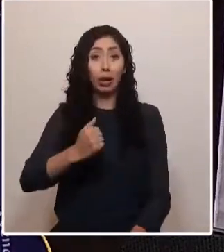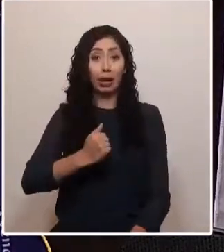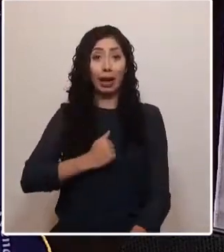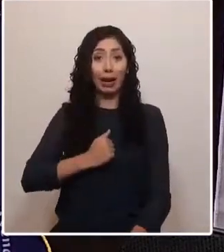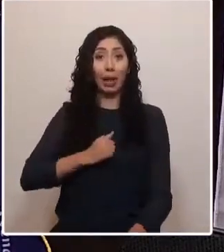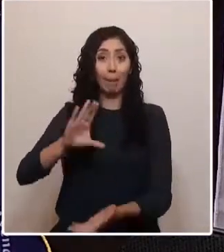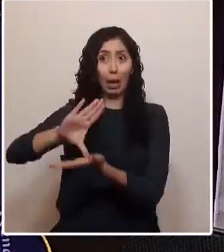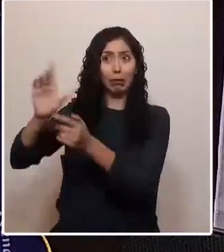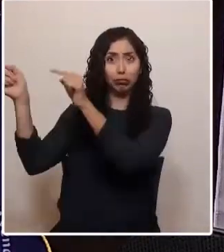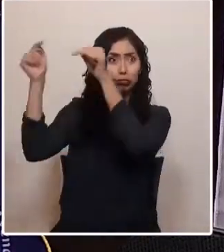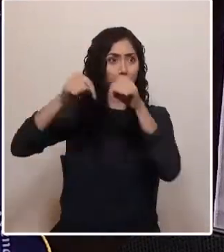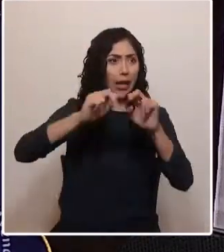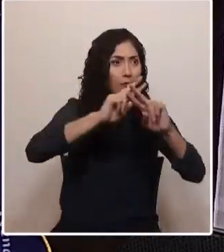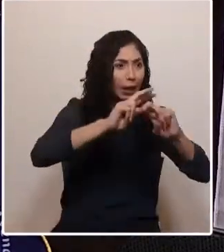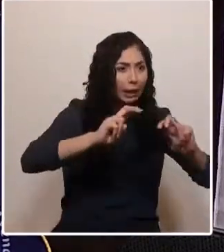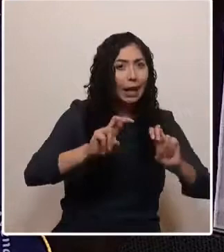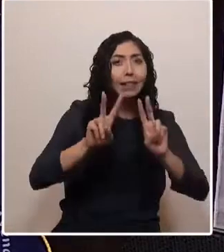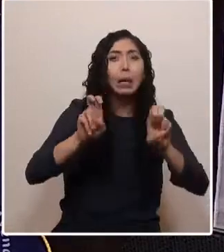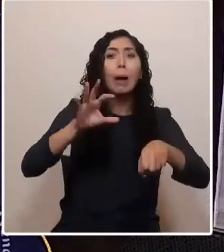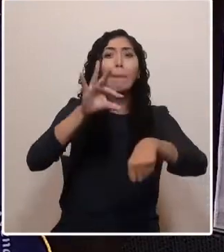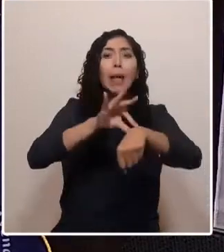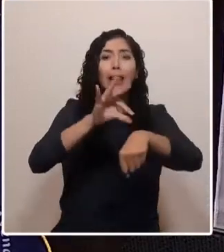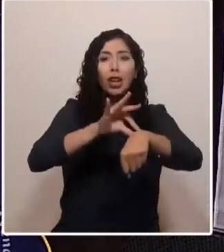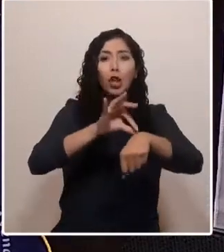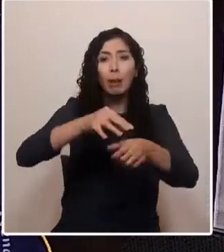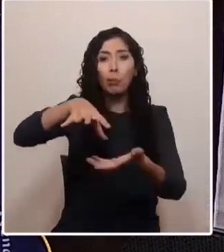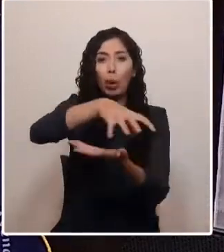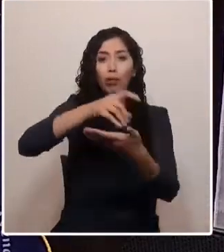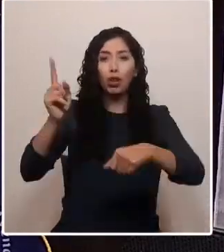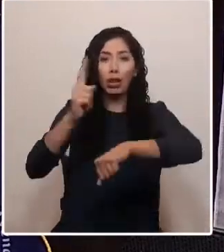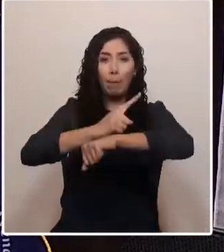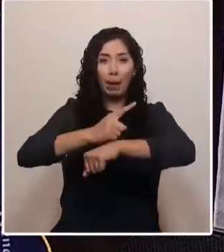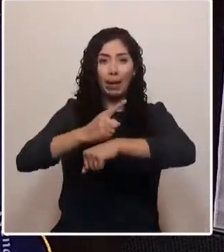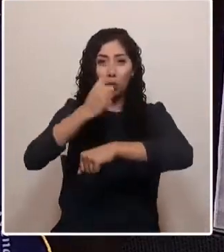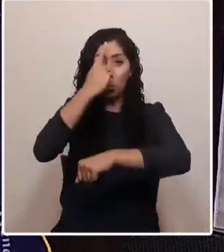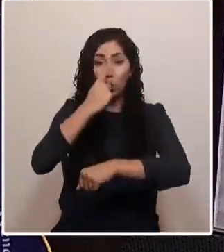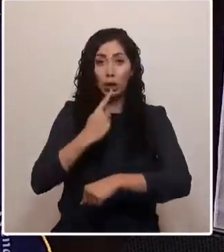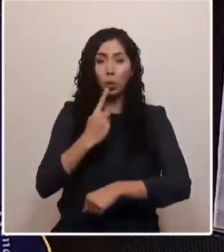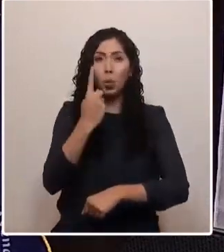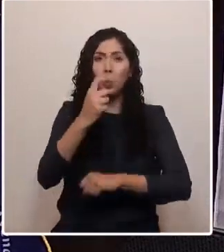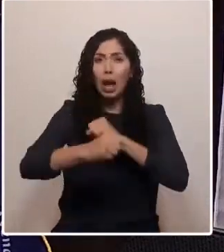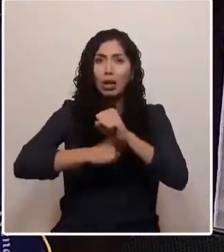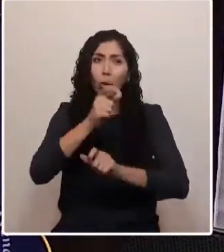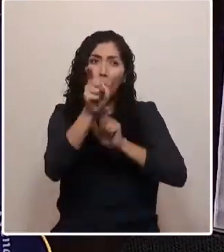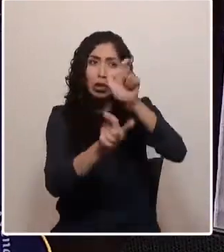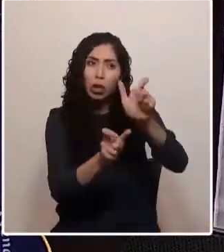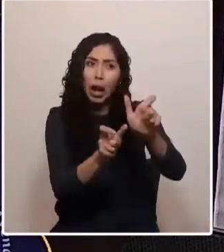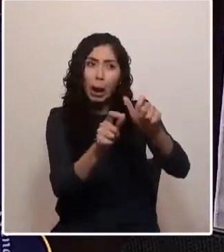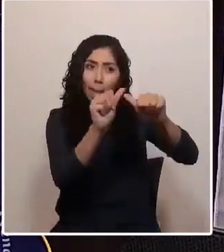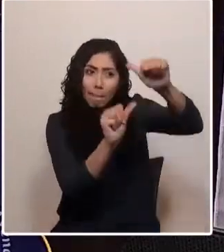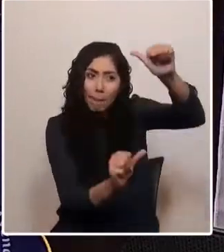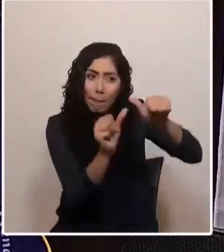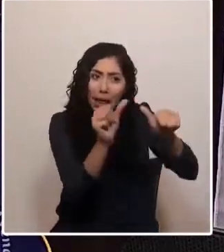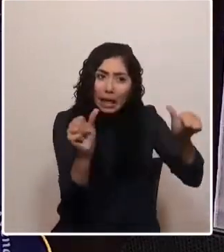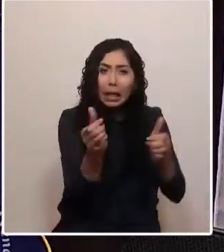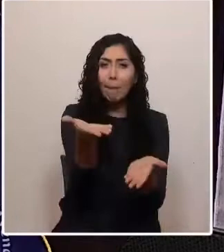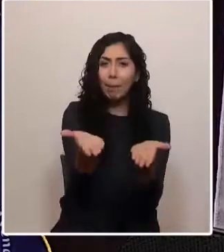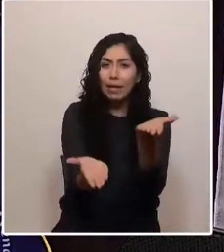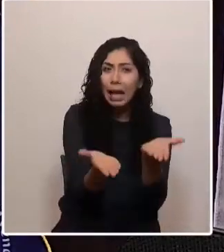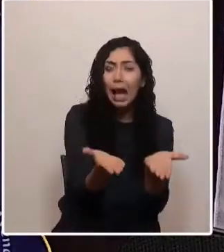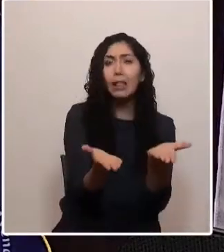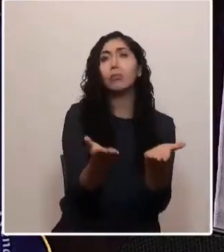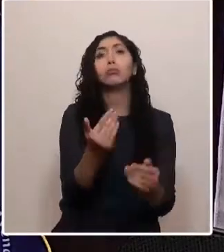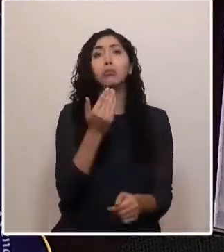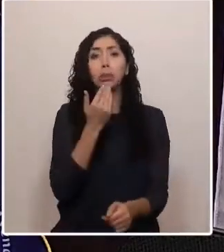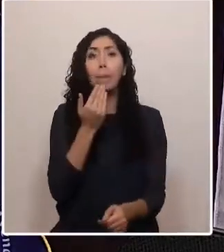investigar aspectos médicos del pueblo Rapa Nui. Por cerca de un año las personas fueron medidas, pesadas, se les hicieron pruebas fisiológicas y también se tomaron